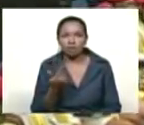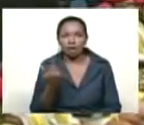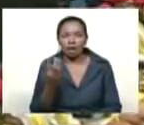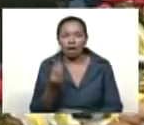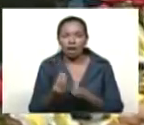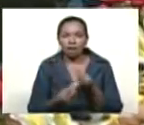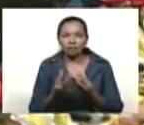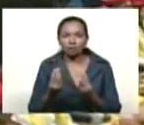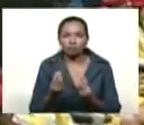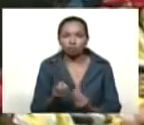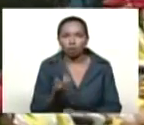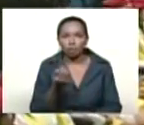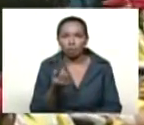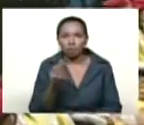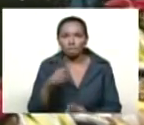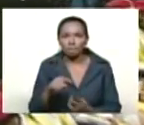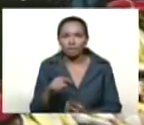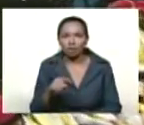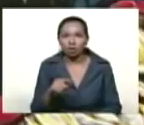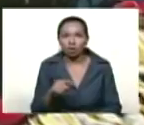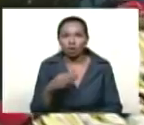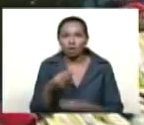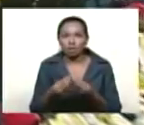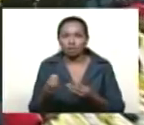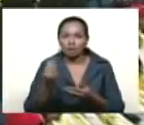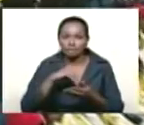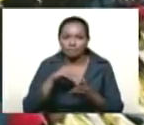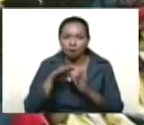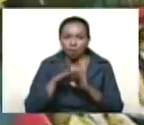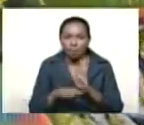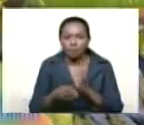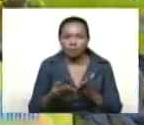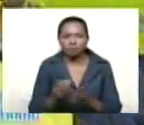poco. Hay que hacer más con menos.